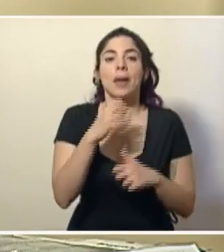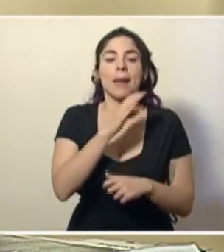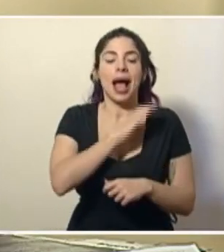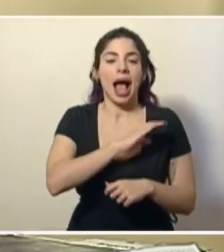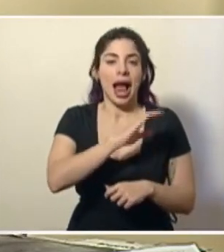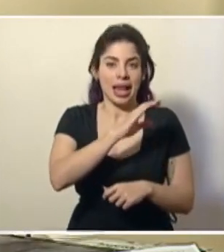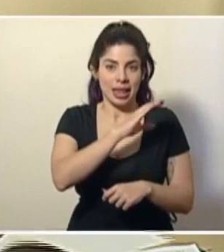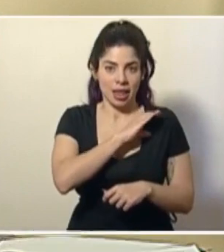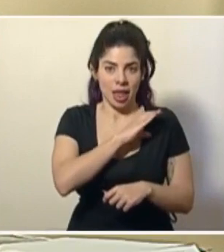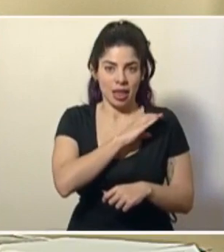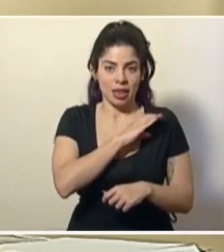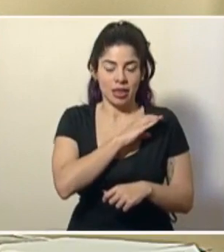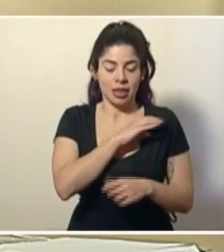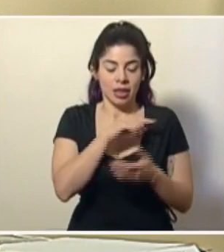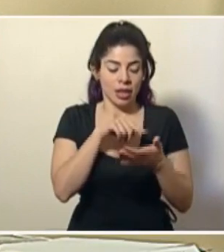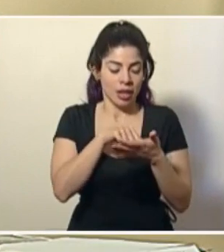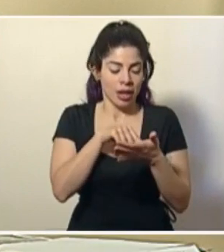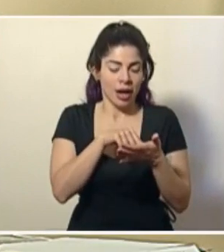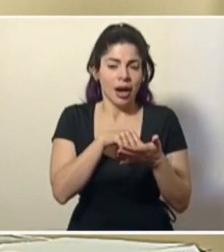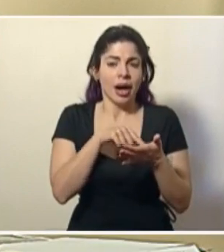calidad donde,